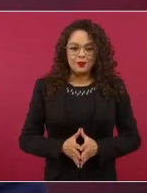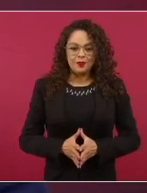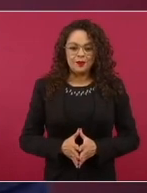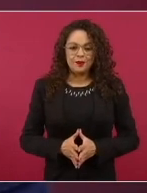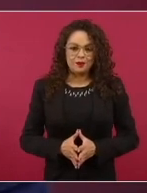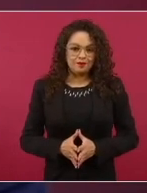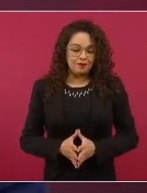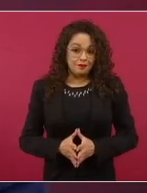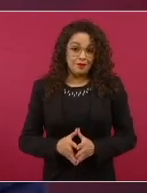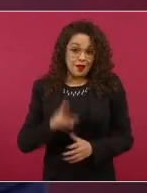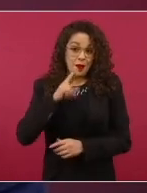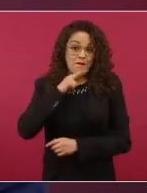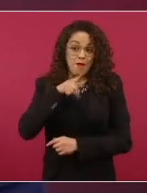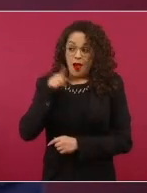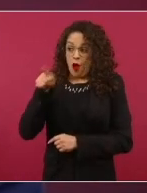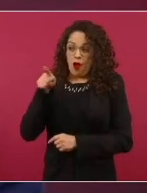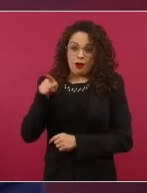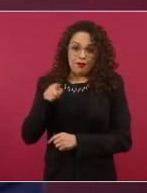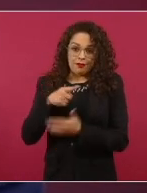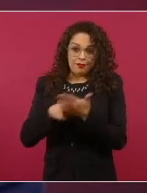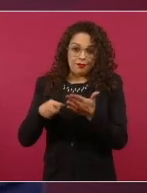opten por el otro o por la otra,